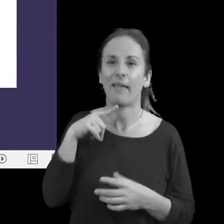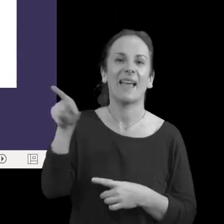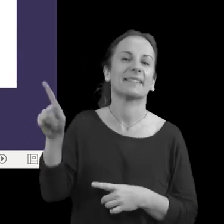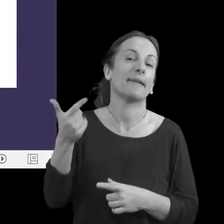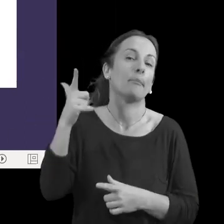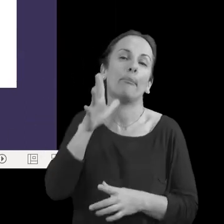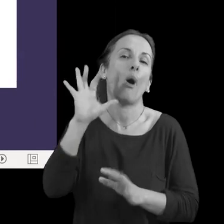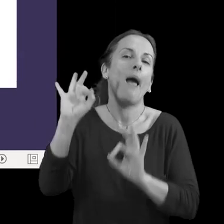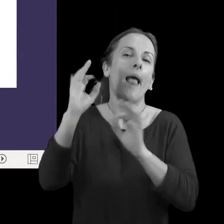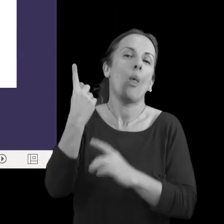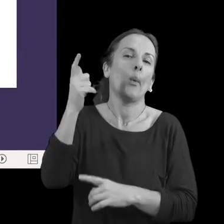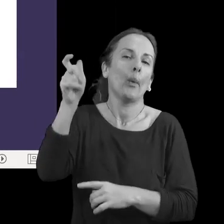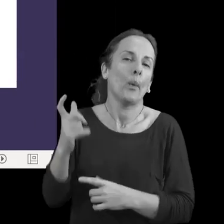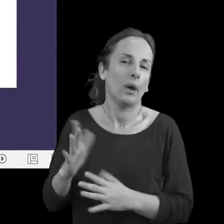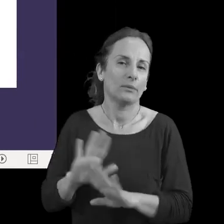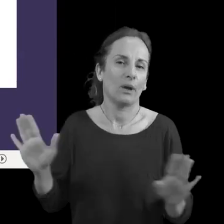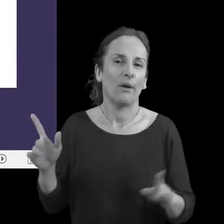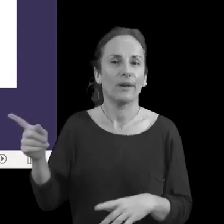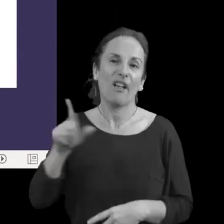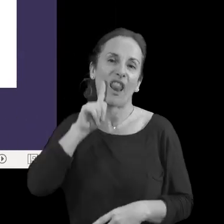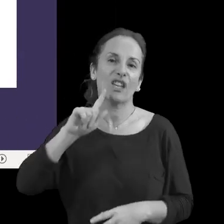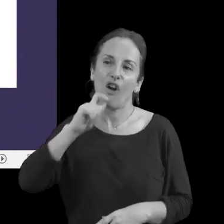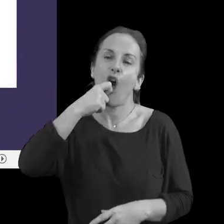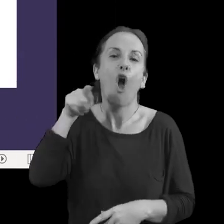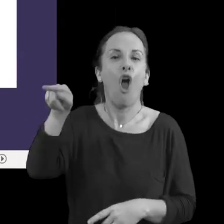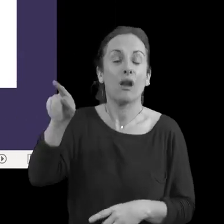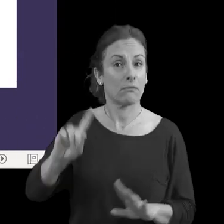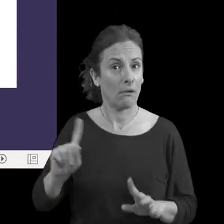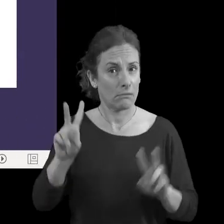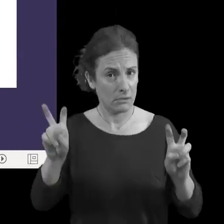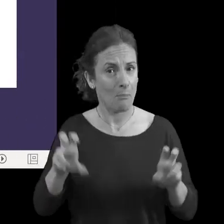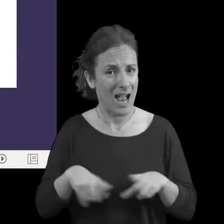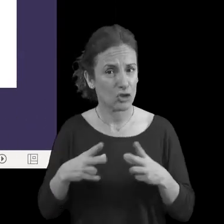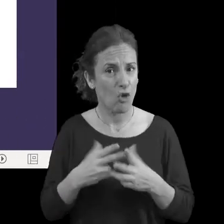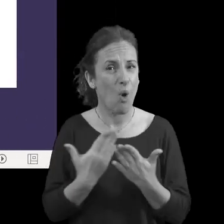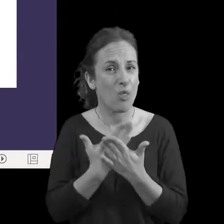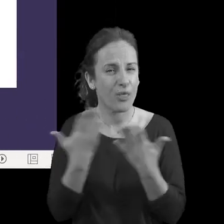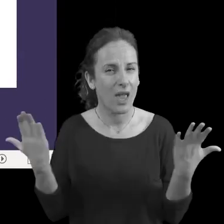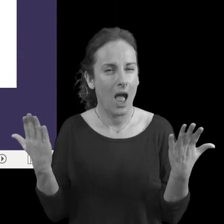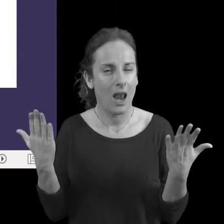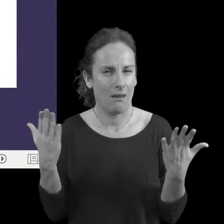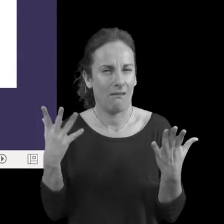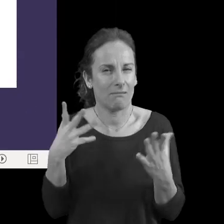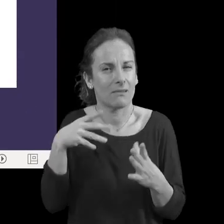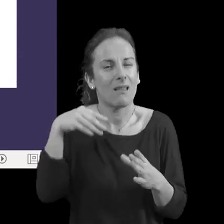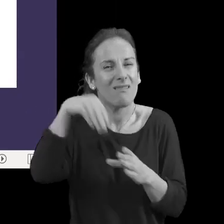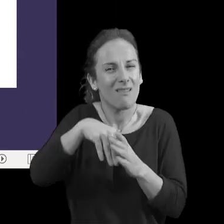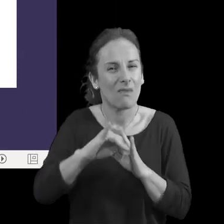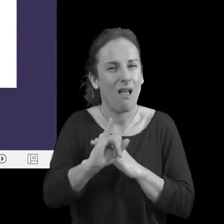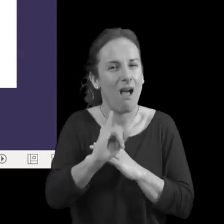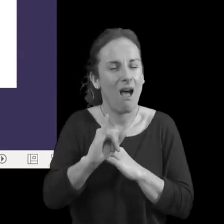poco, pues sí, un poco lesbófobo, sino que es una cuestión social, ¿no? Es una cuestión cultural, es una